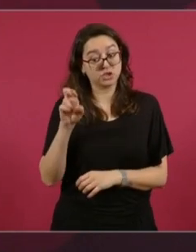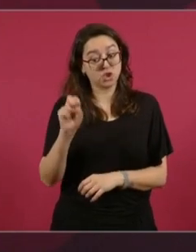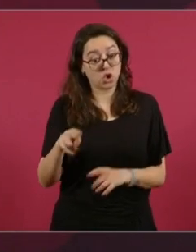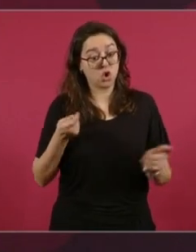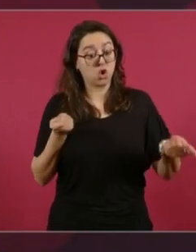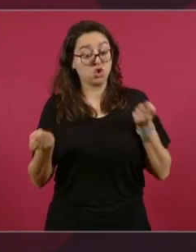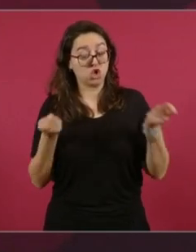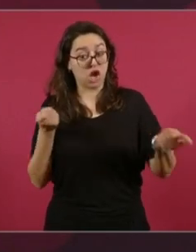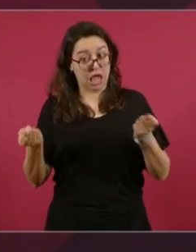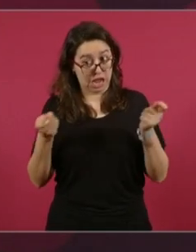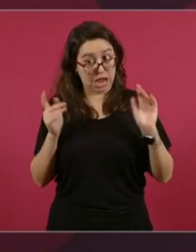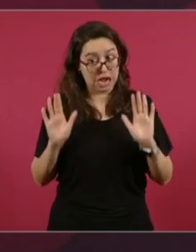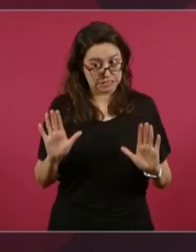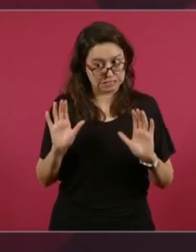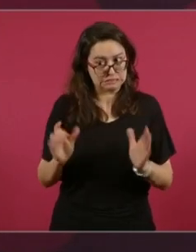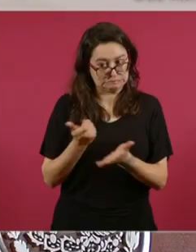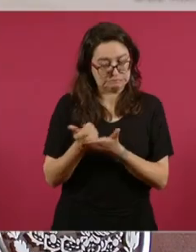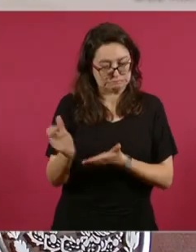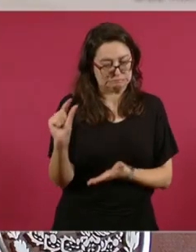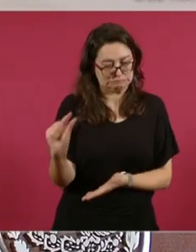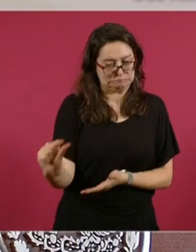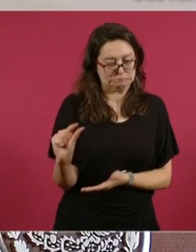Y